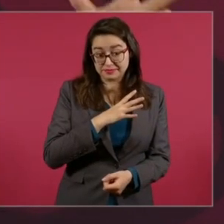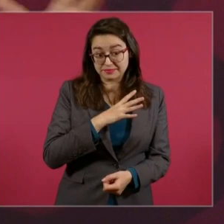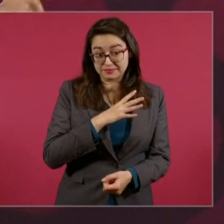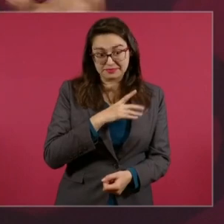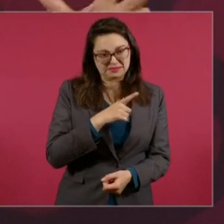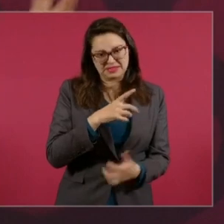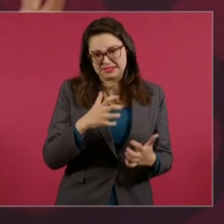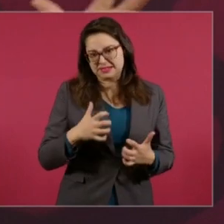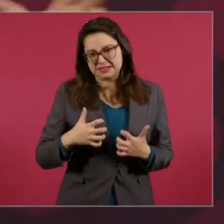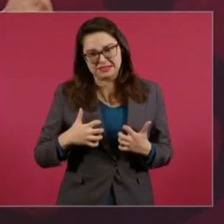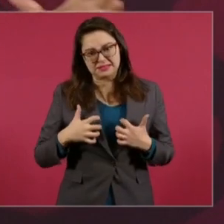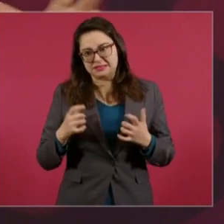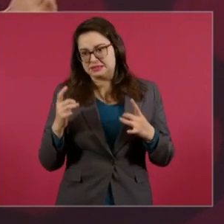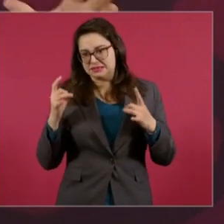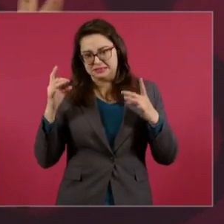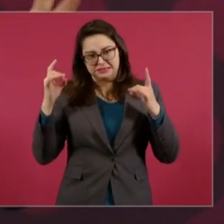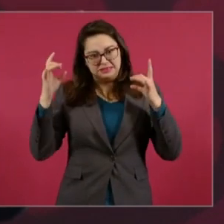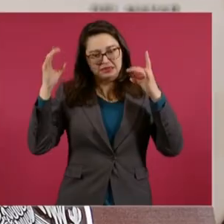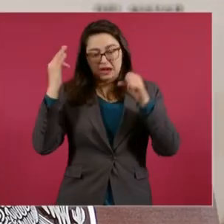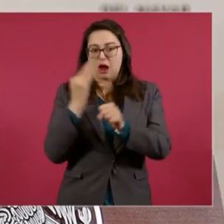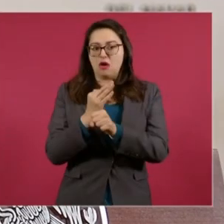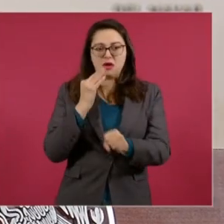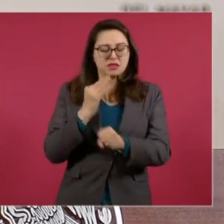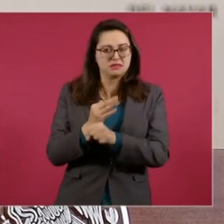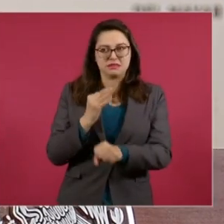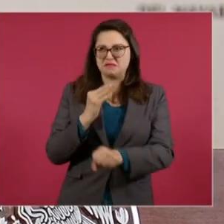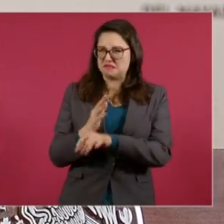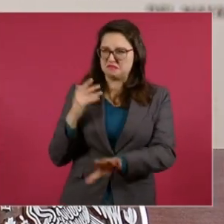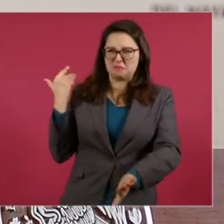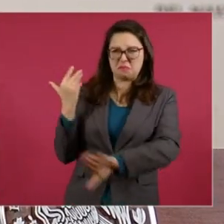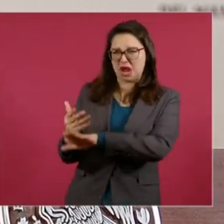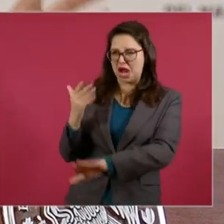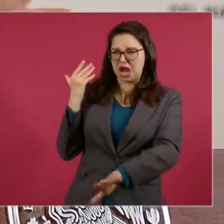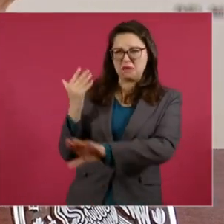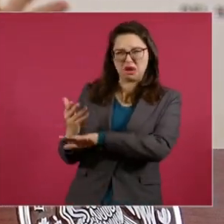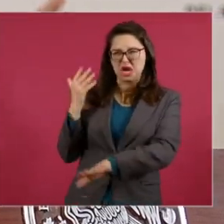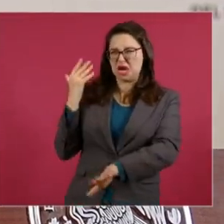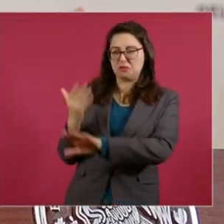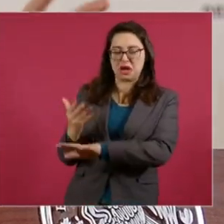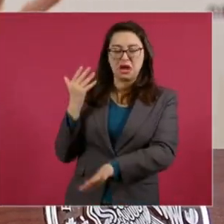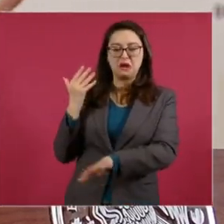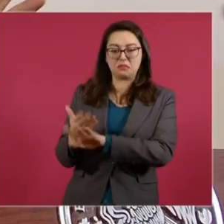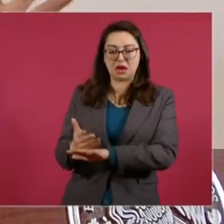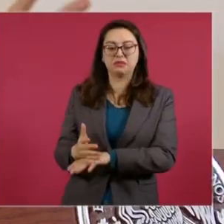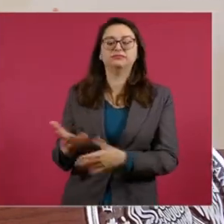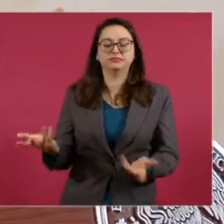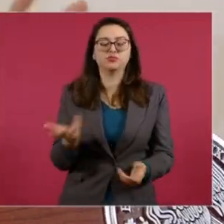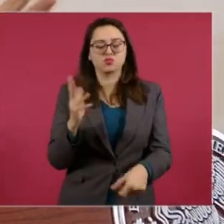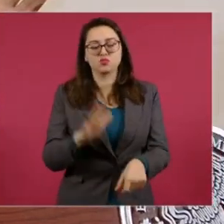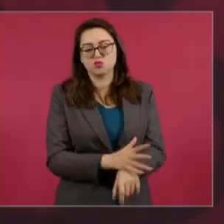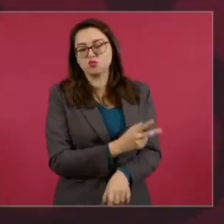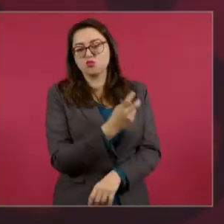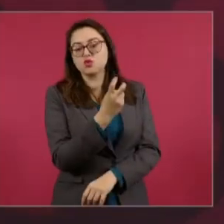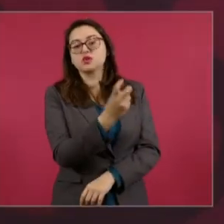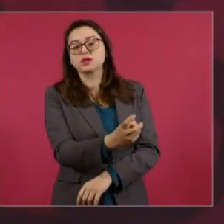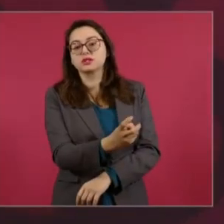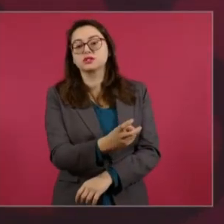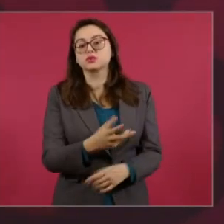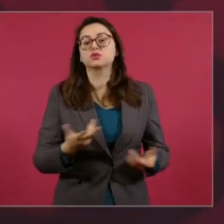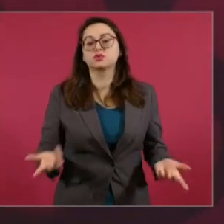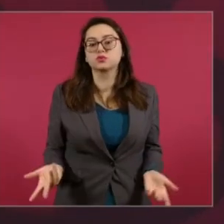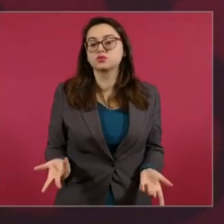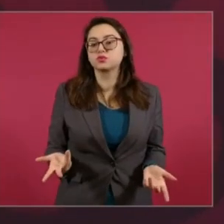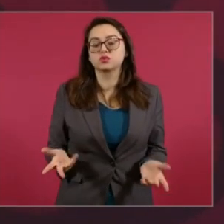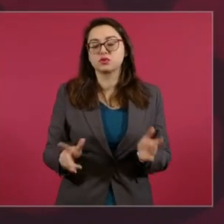Ellos son los que están muy molestos, pues por eso la rebelión de los